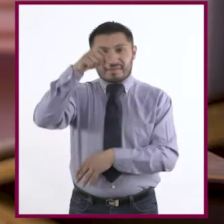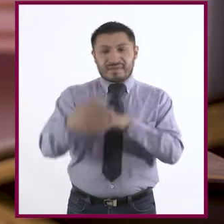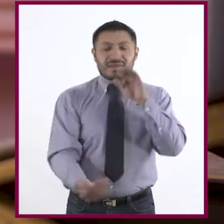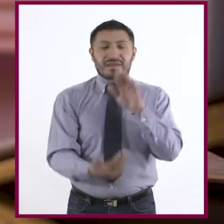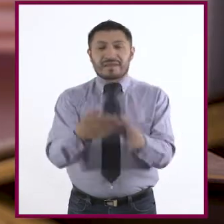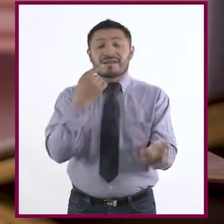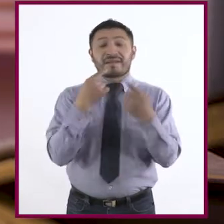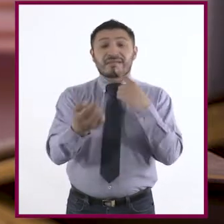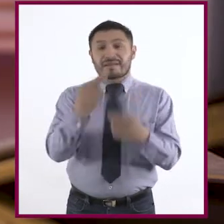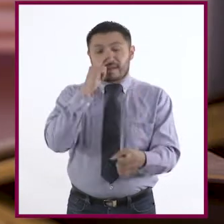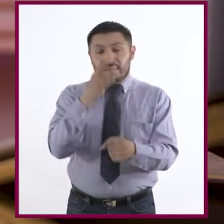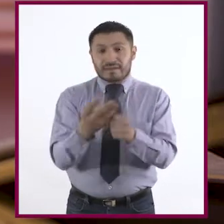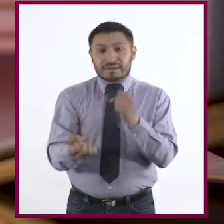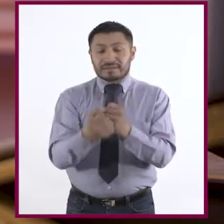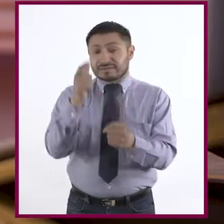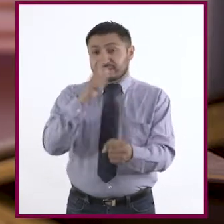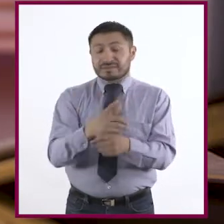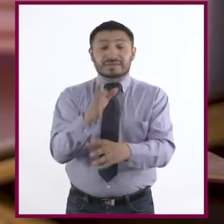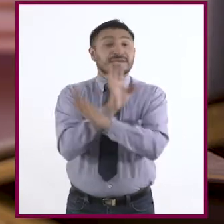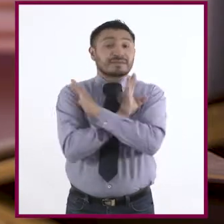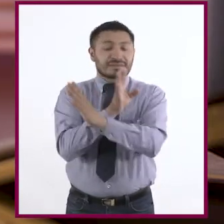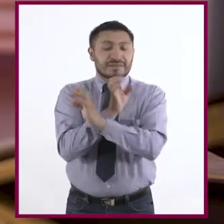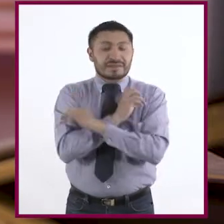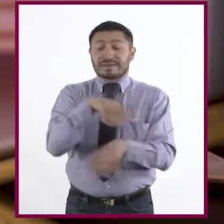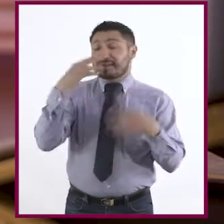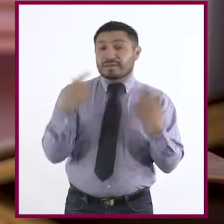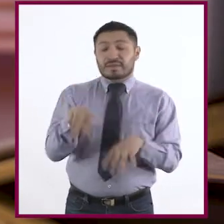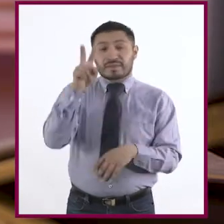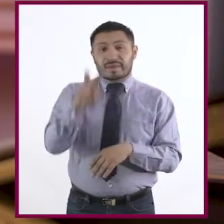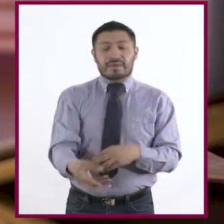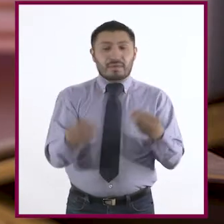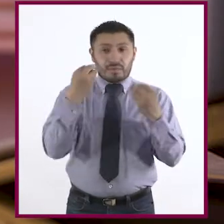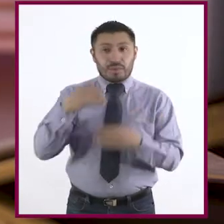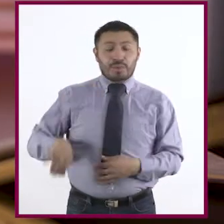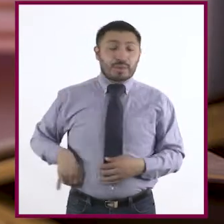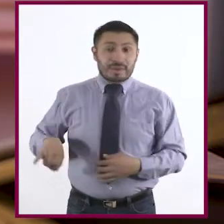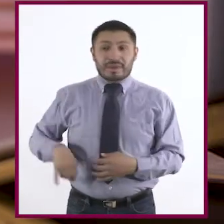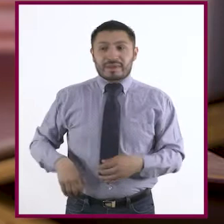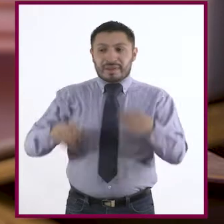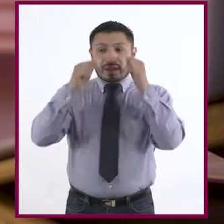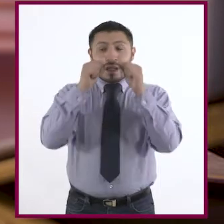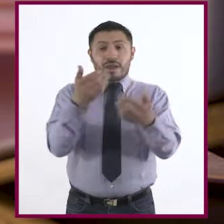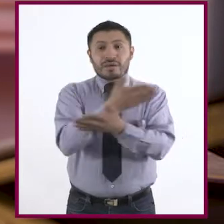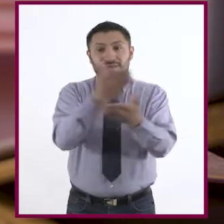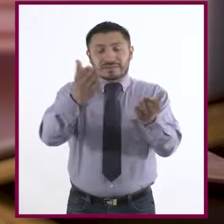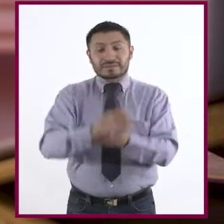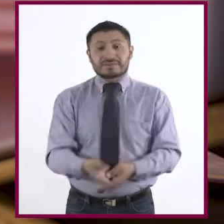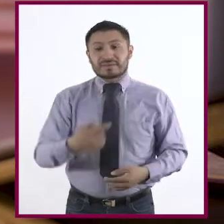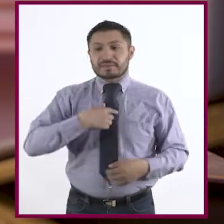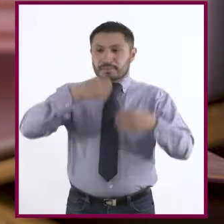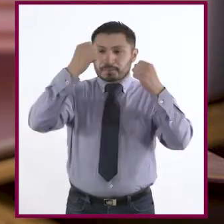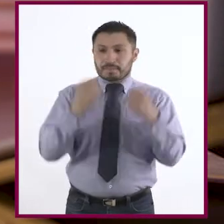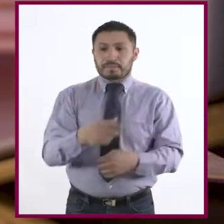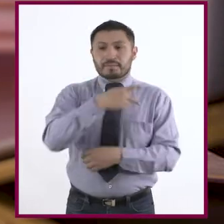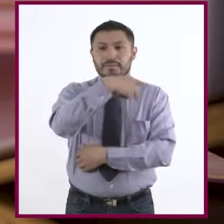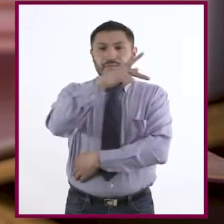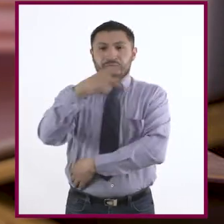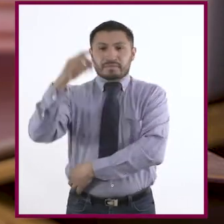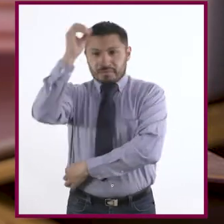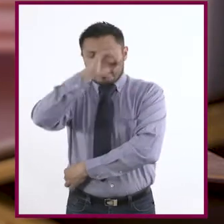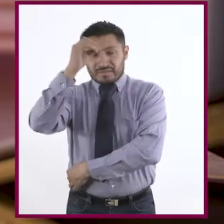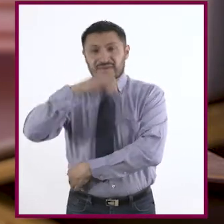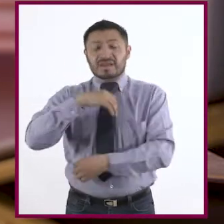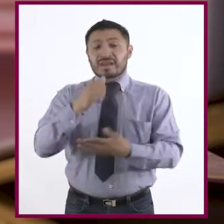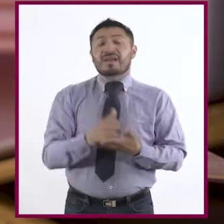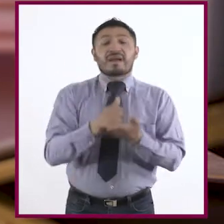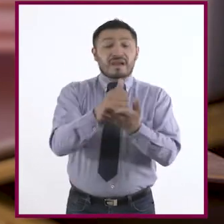de responsabilidad social, cívica y ética. En verdad tenemos mucho interés por escuchar sus puntos de vista. Estoy segura de que sus opiniones nos ayudarán a moldear